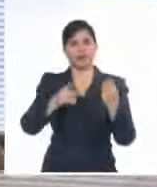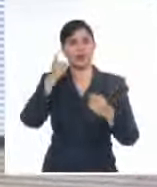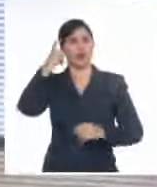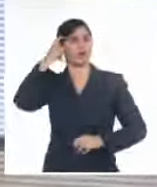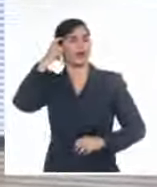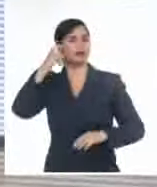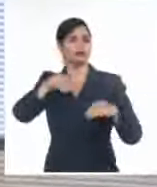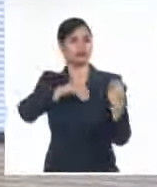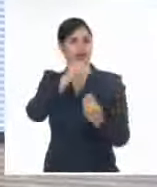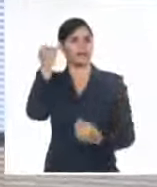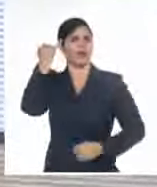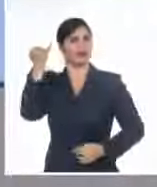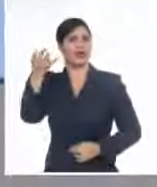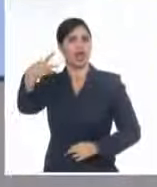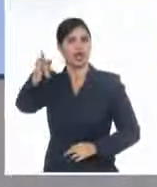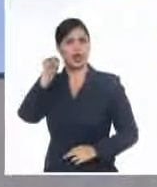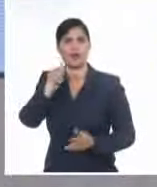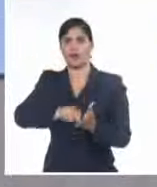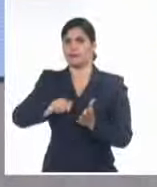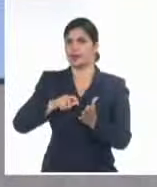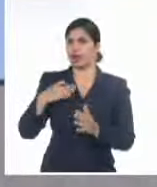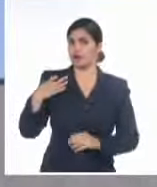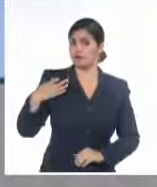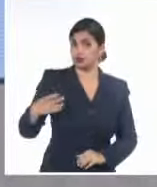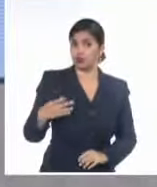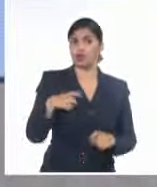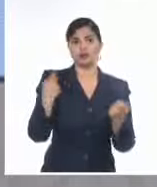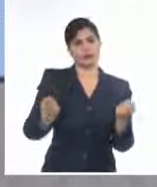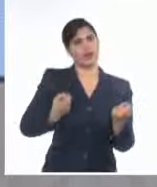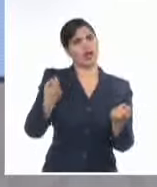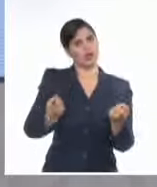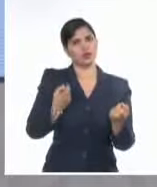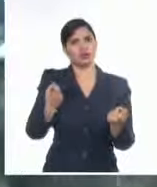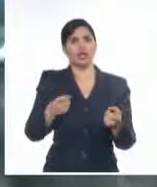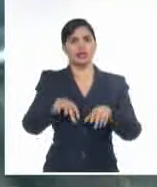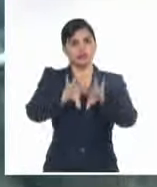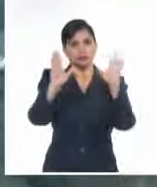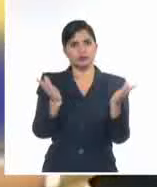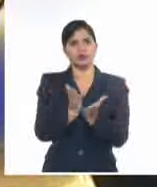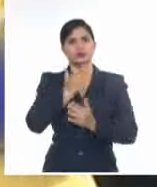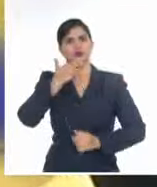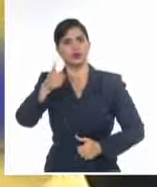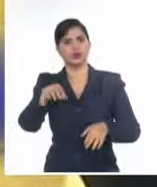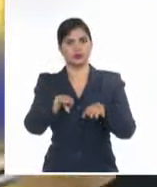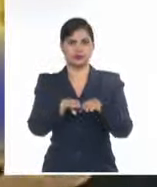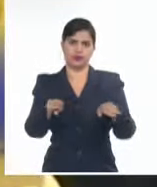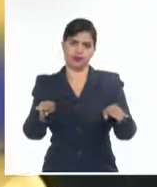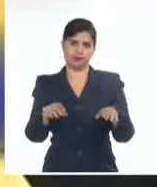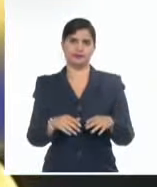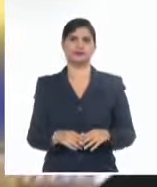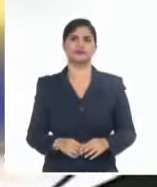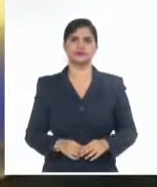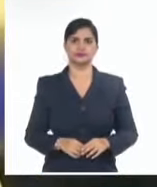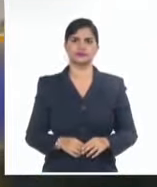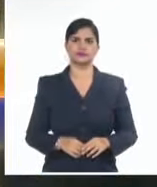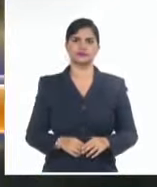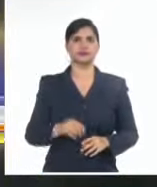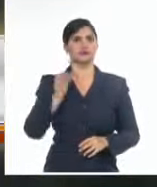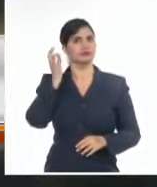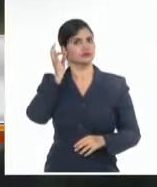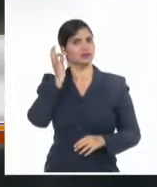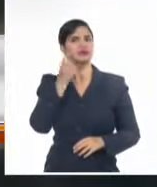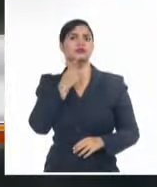alternativas y la toma de conciencia colectiva para enfrentar las grandes tareas del continente en estos tiempos. Entonces ha sido un encuentro de inspiración